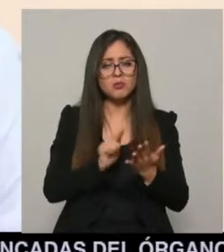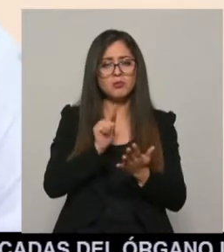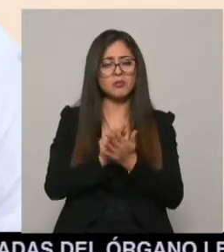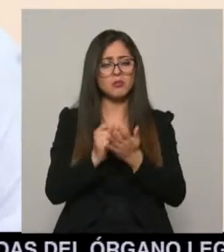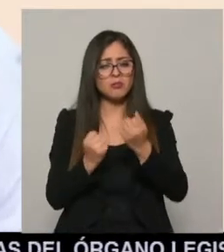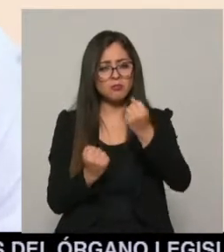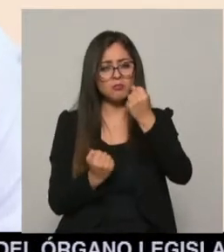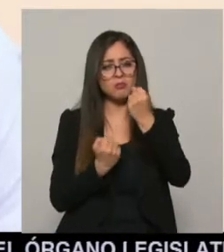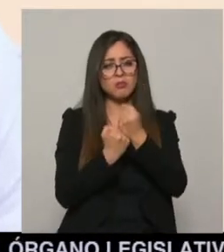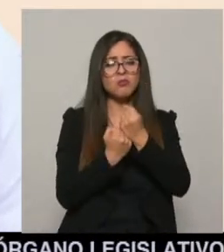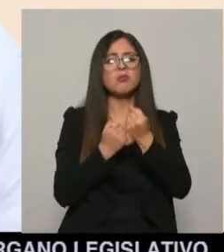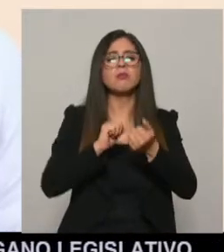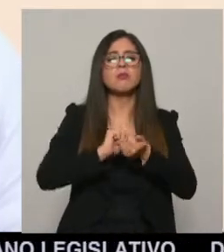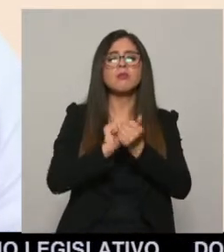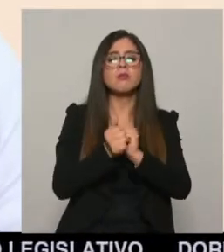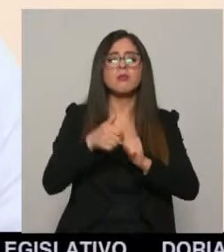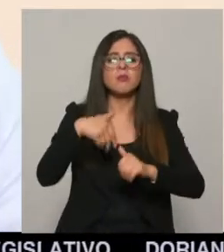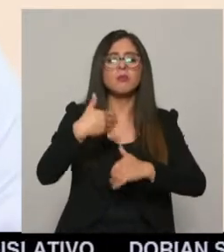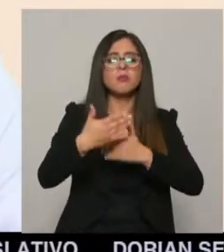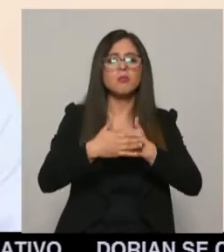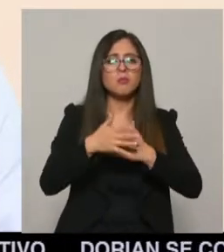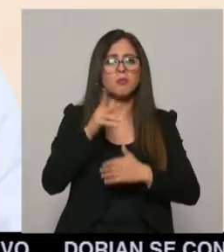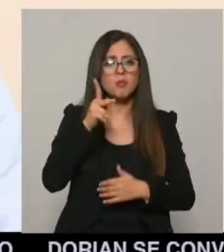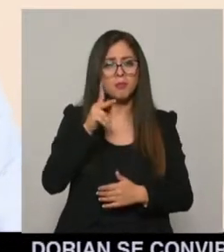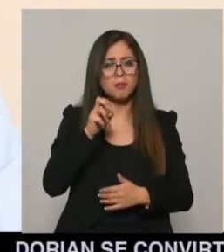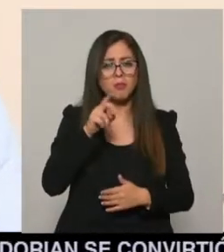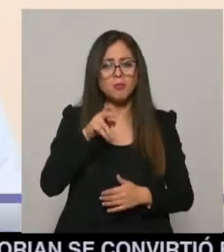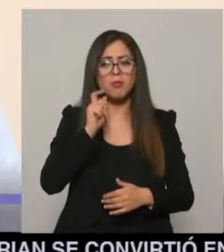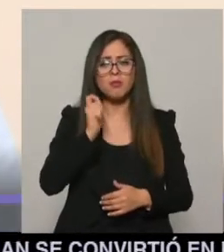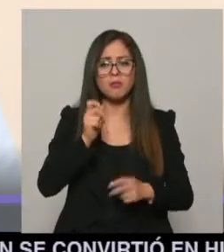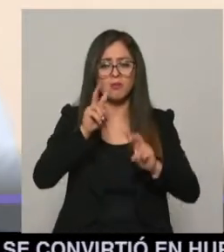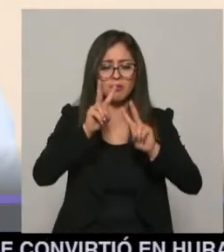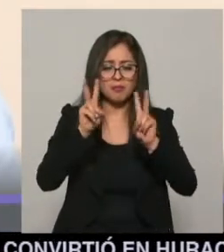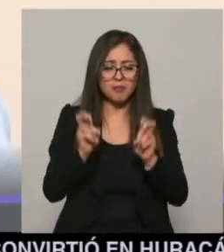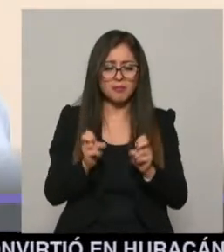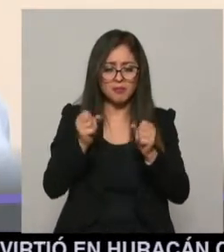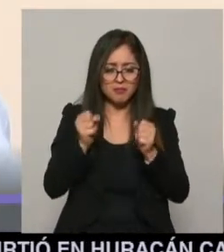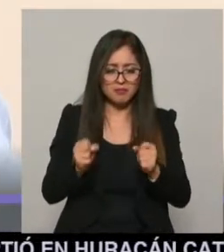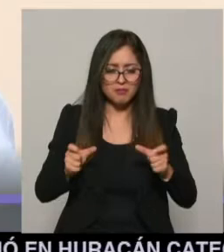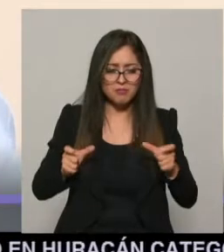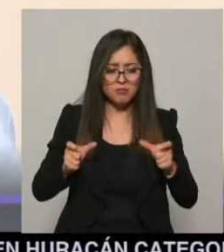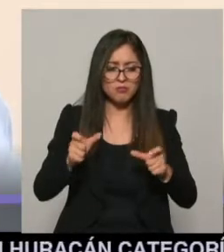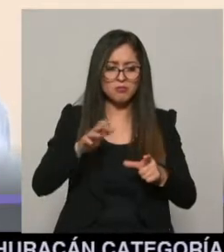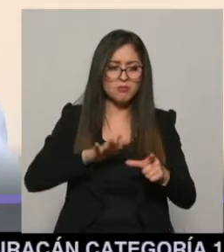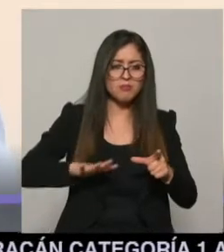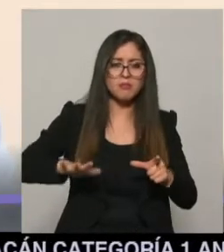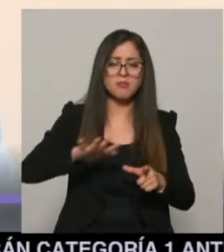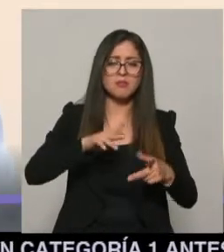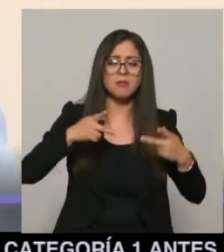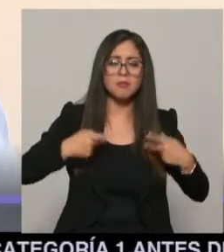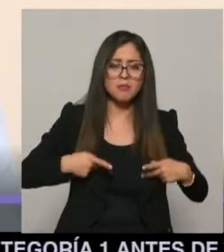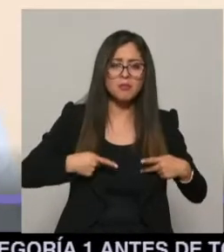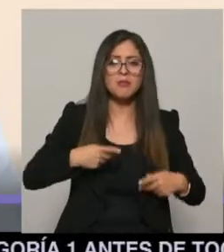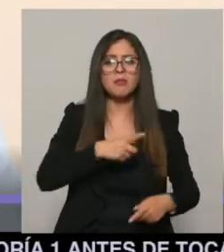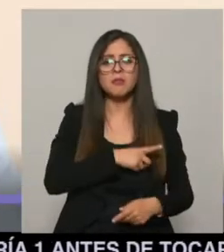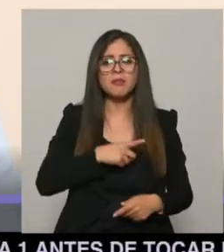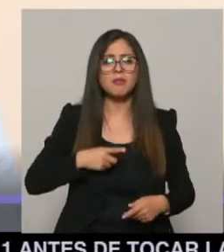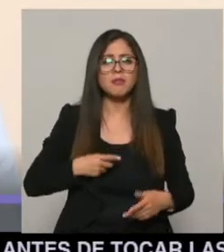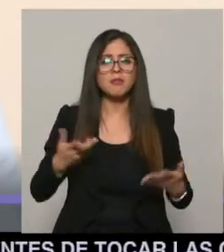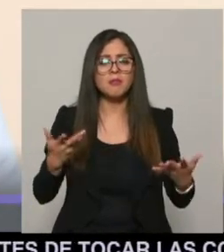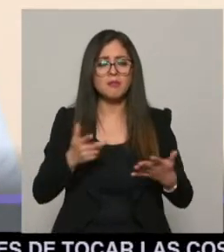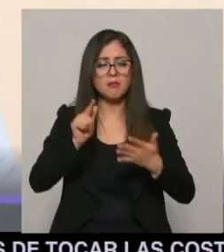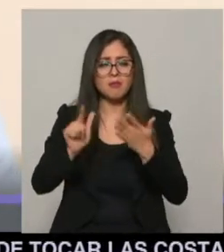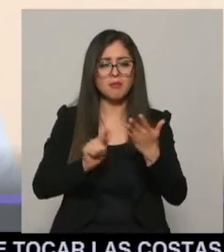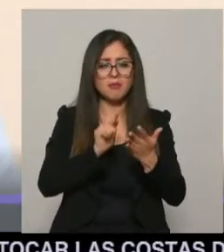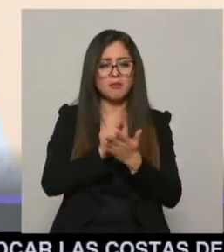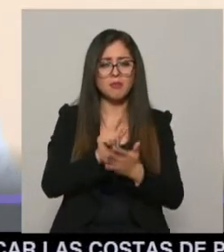periodo extraordinario con la ley del sistema de seguridad ciudadana y ahora tenemos que generar la ley orgánica de la Secretaría